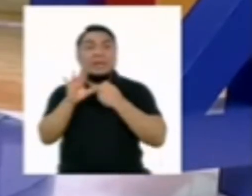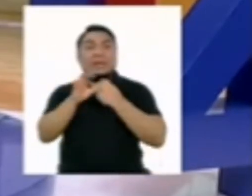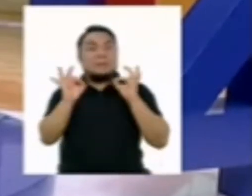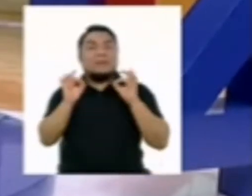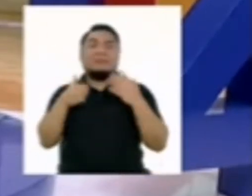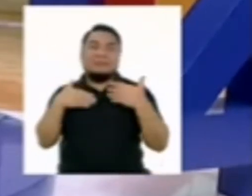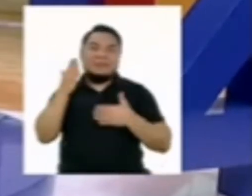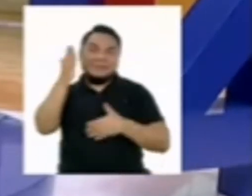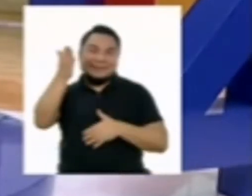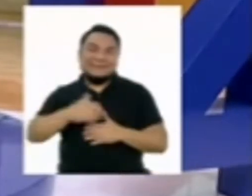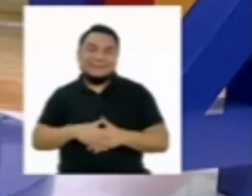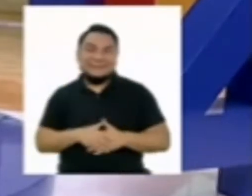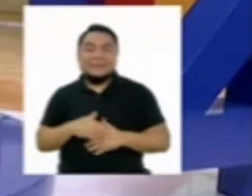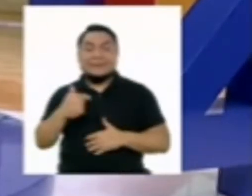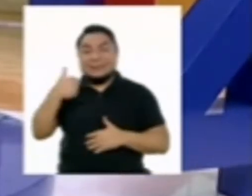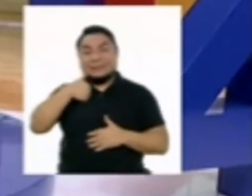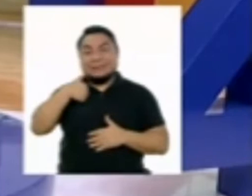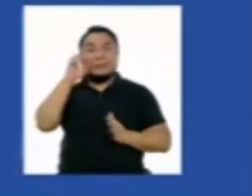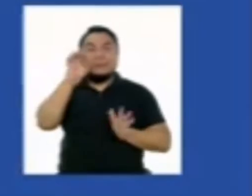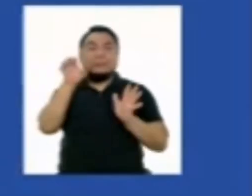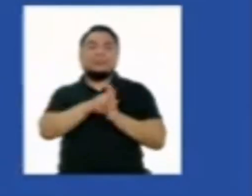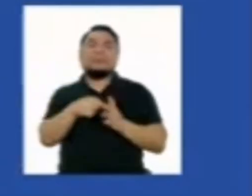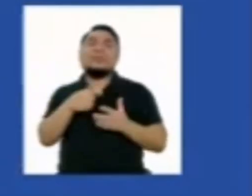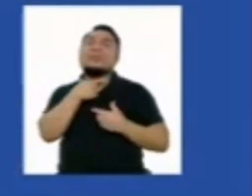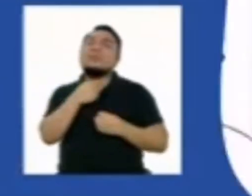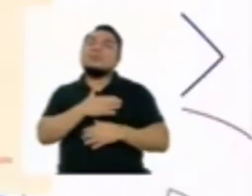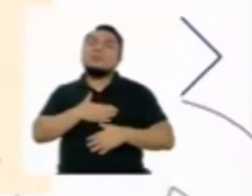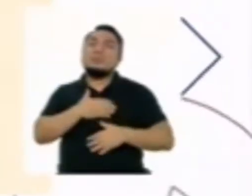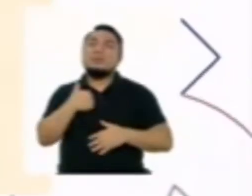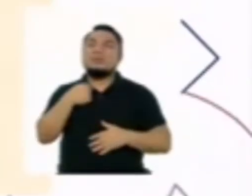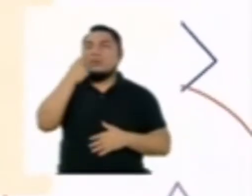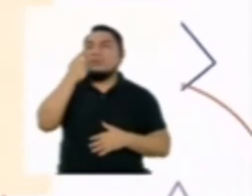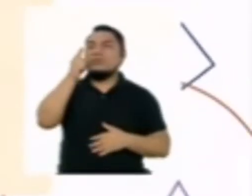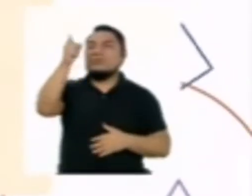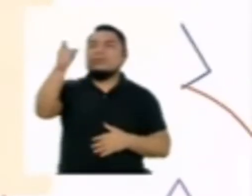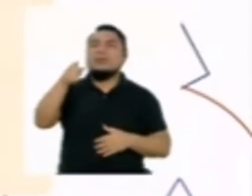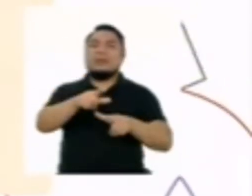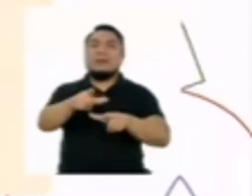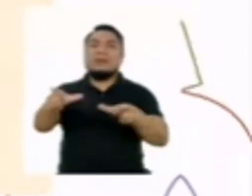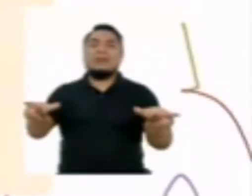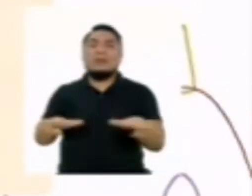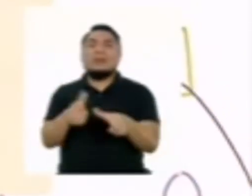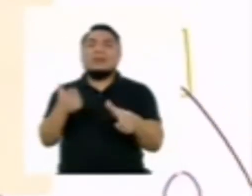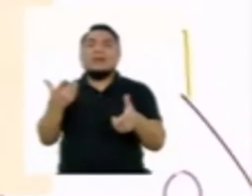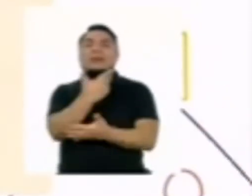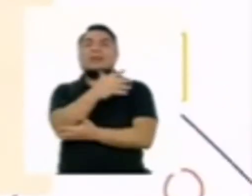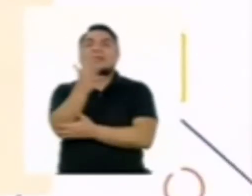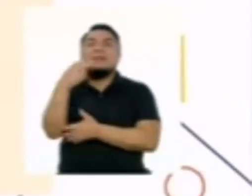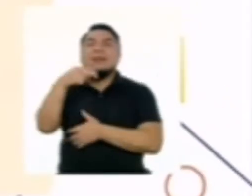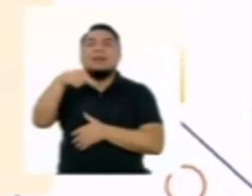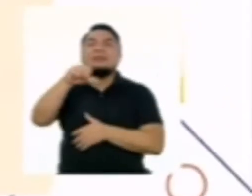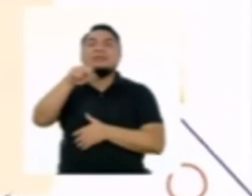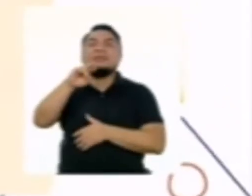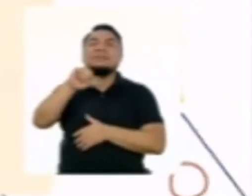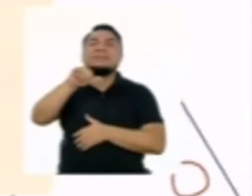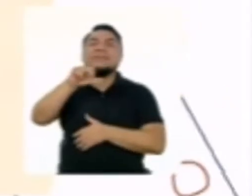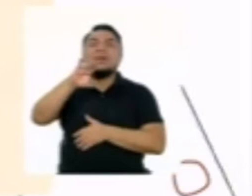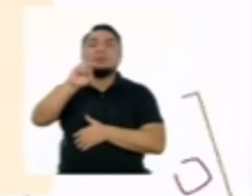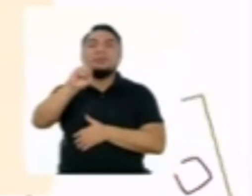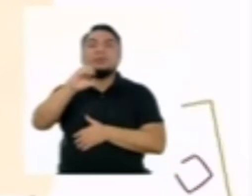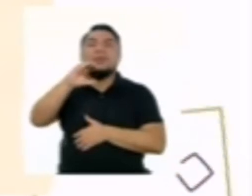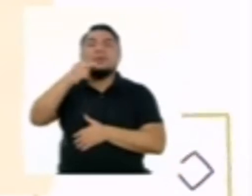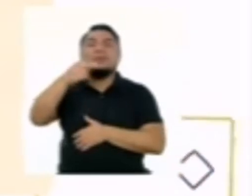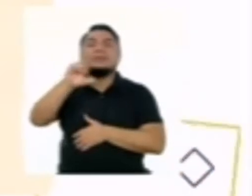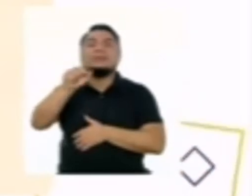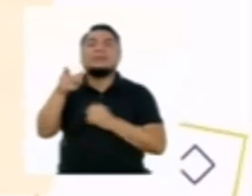¿no? A mí, por ejemplo, me encantaría conocer la Reserva Paisajística Nor Yauyos Cochas,